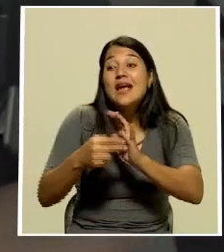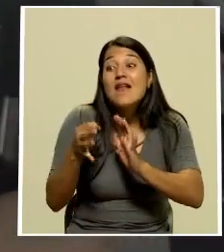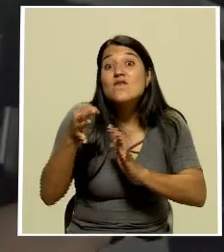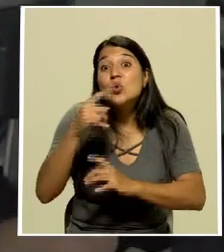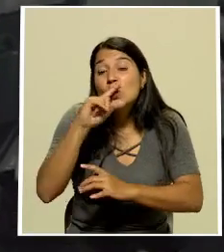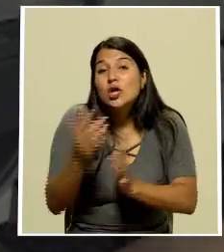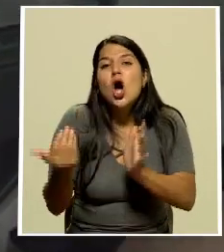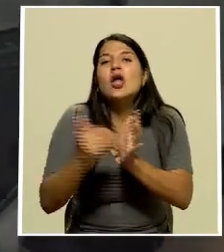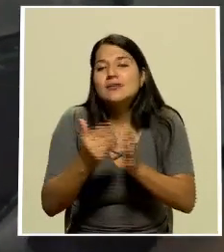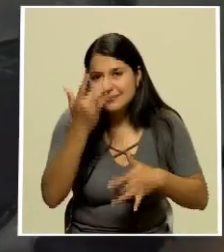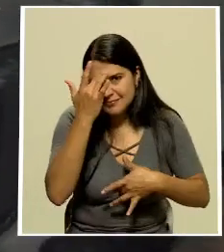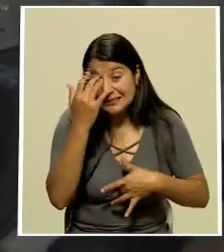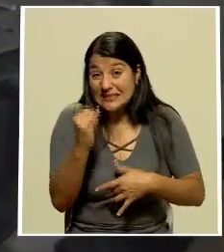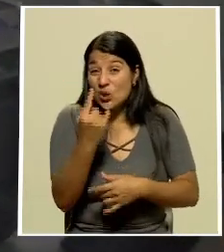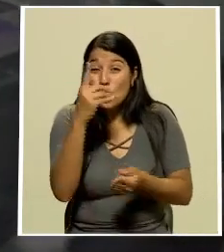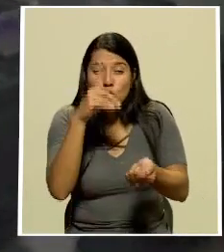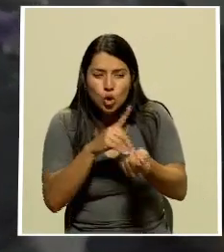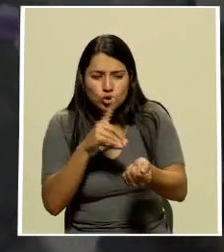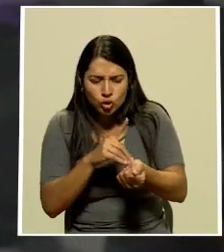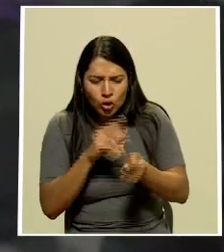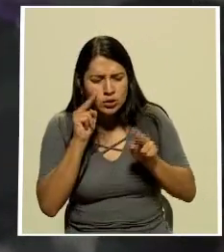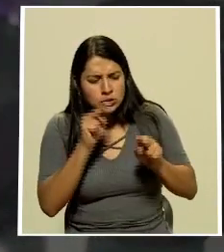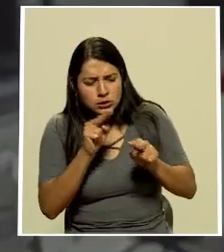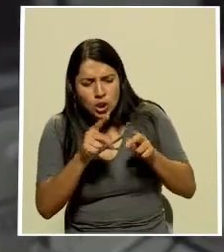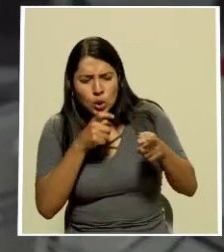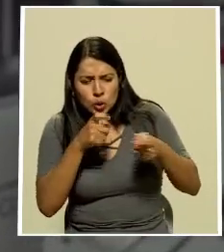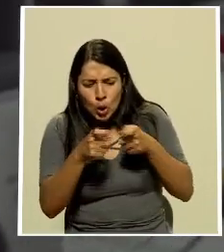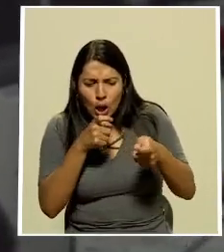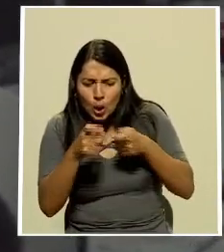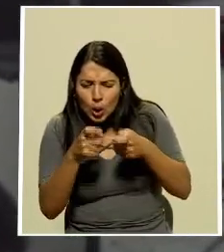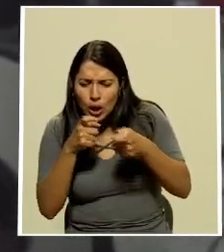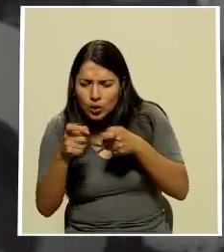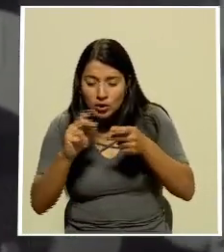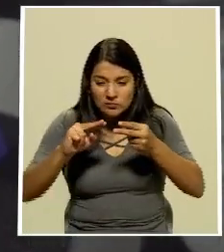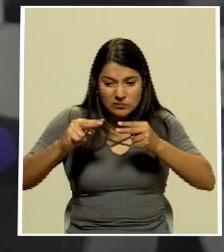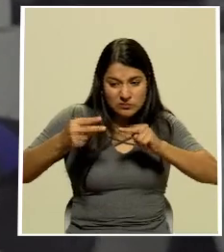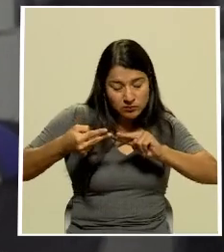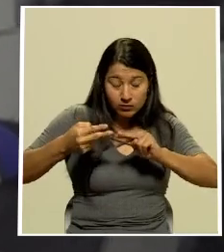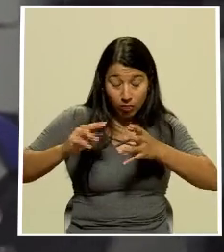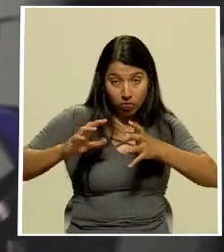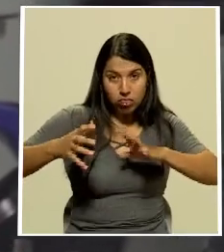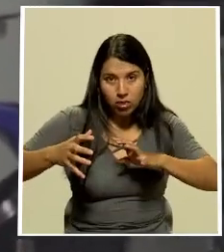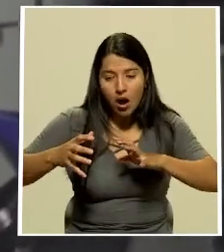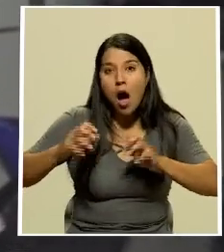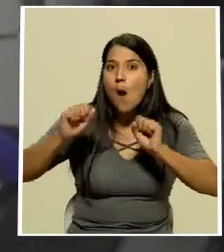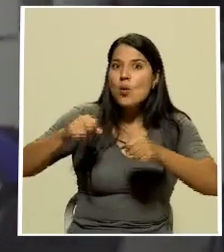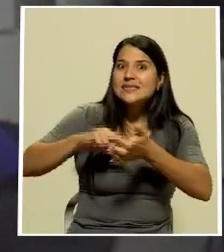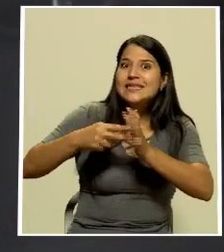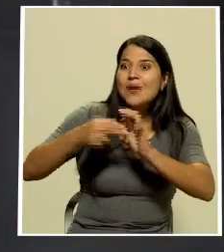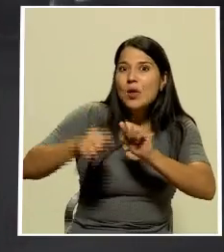médico observa que su paciente presenta la alteración, puede clasificarlo de mejor manera y efectuar abordajes terapéuticos